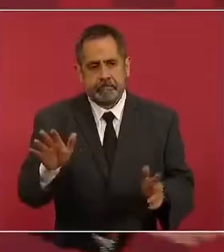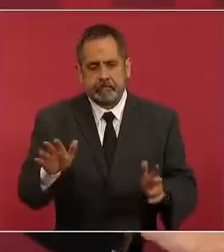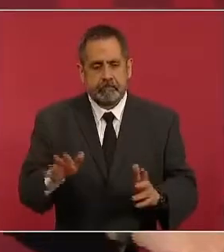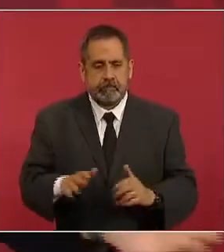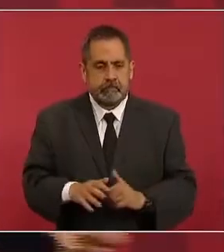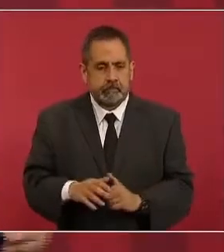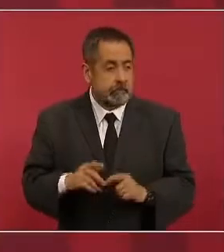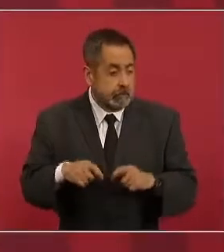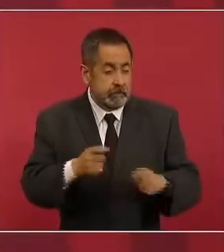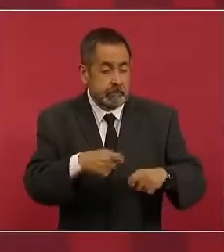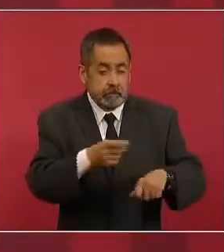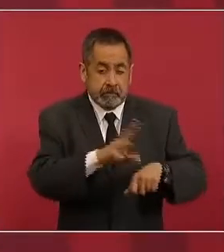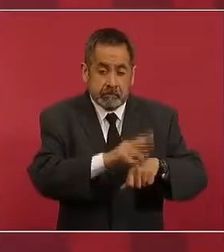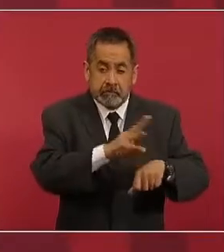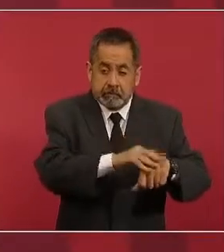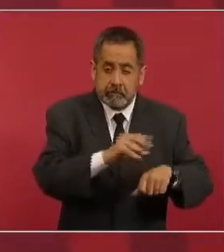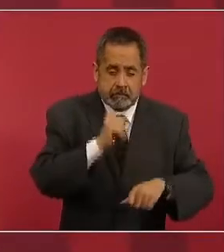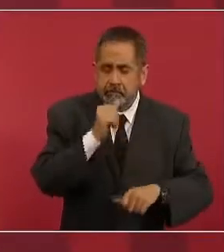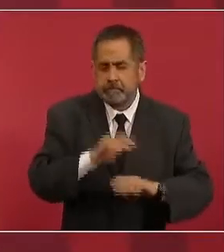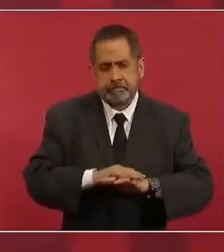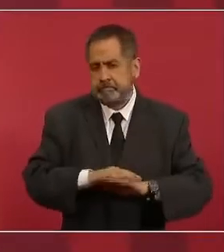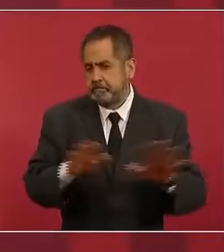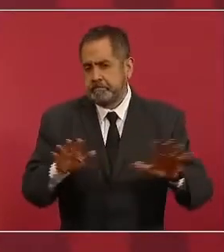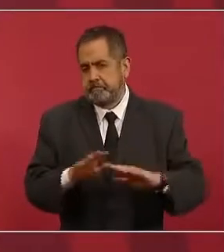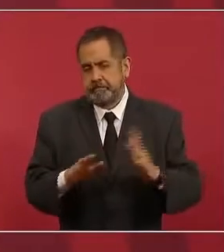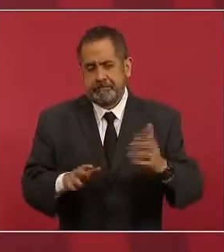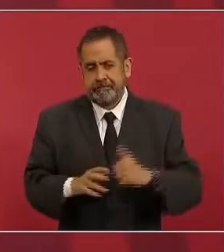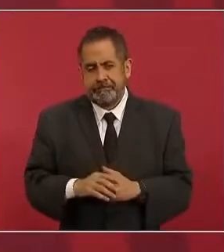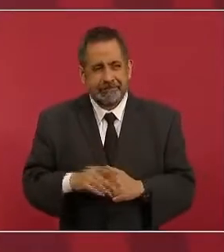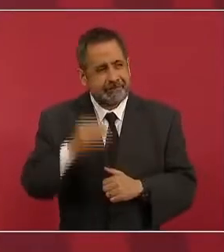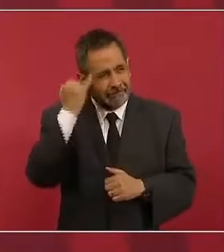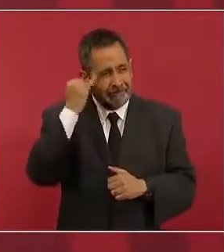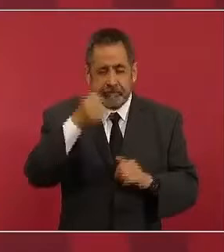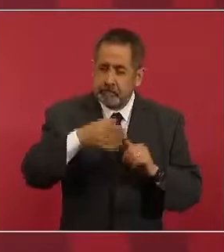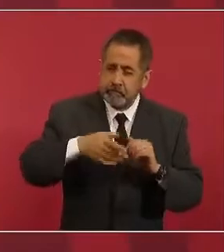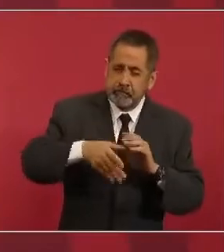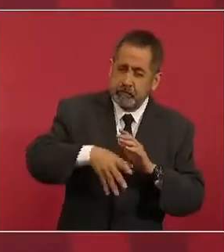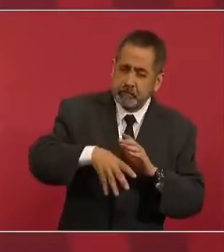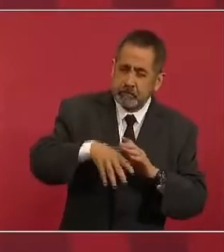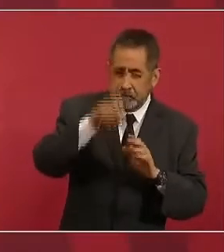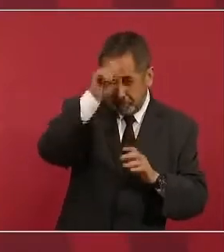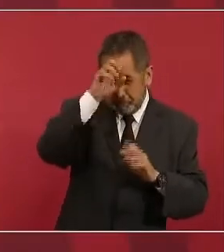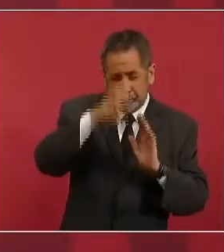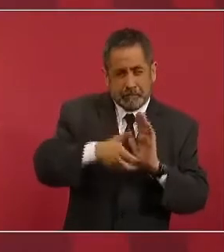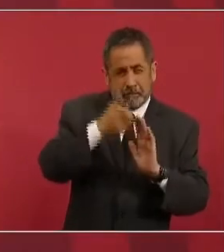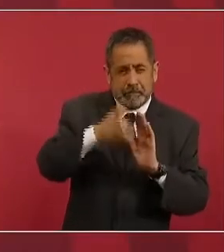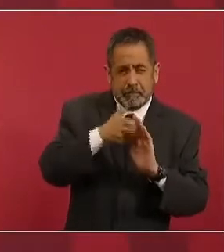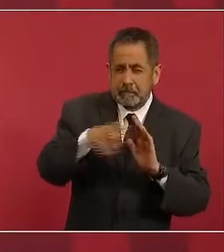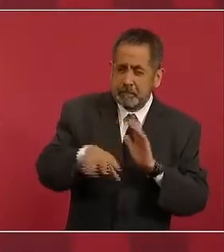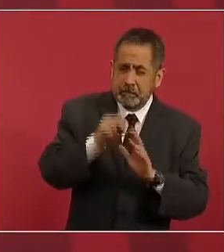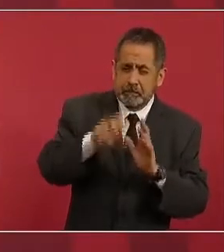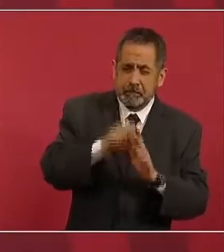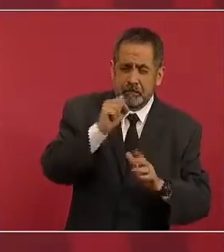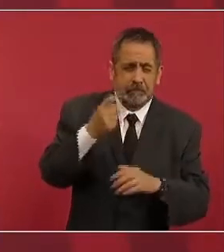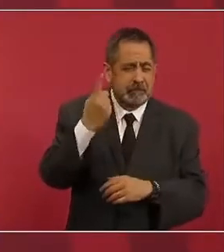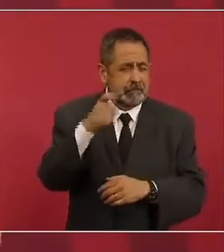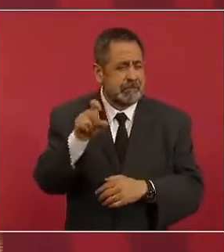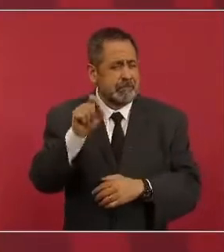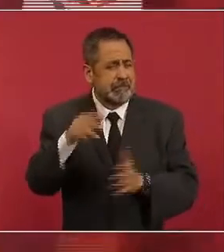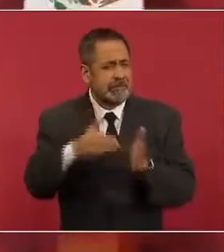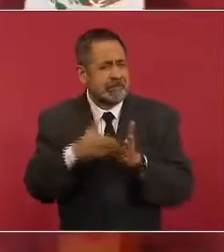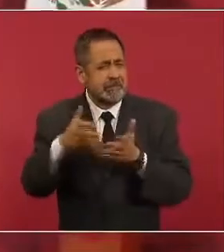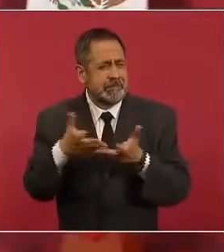¿para qué más? ¿Cuándo terminarían de explotar 120 millones de